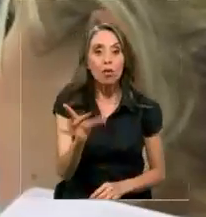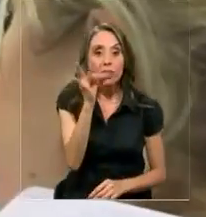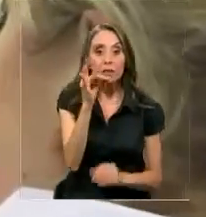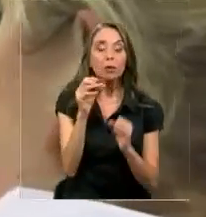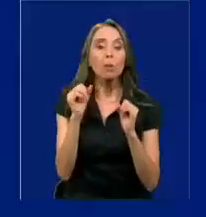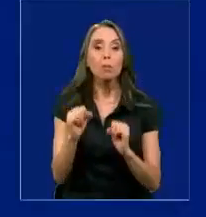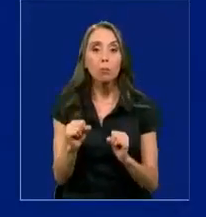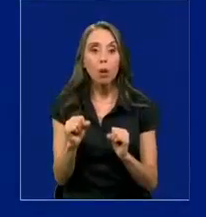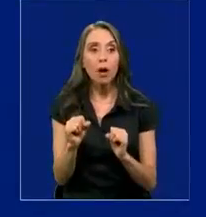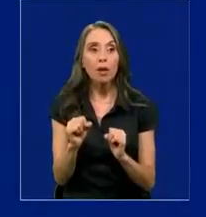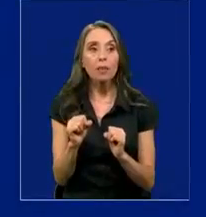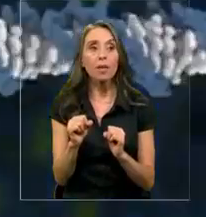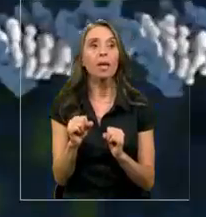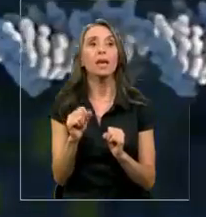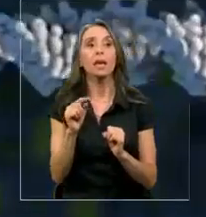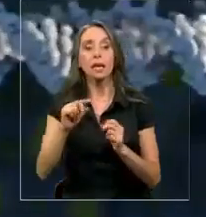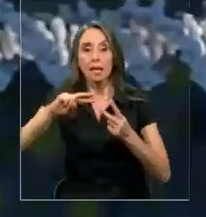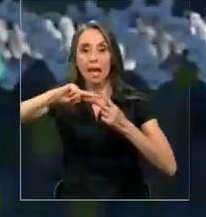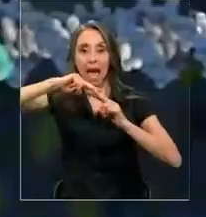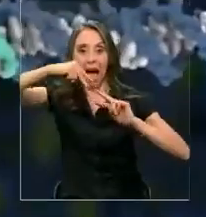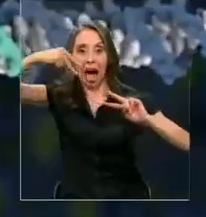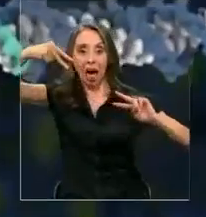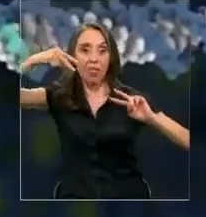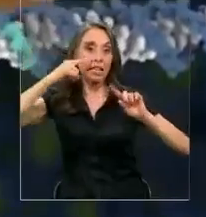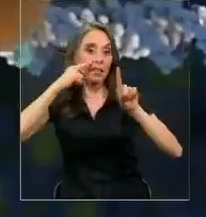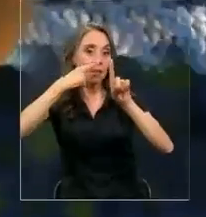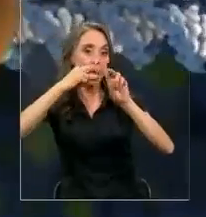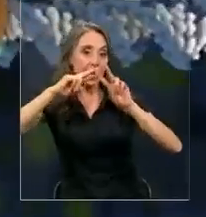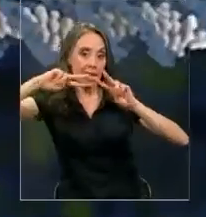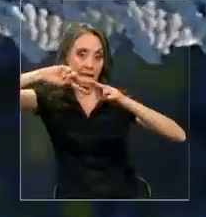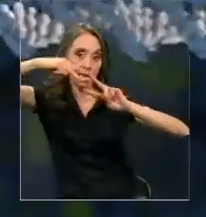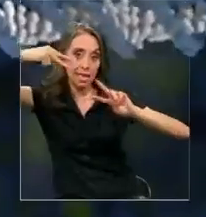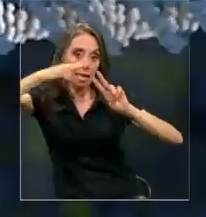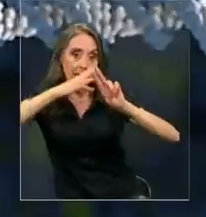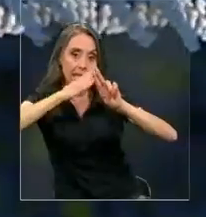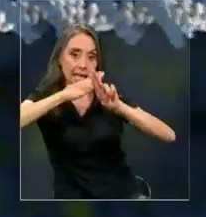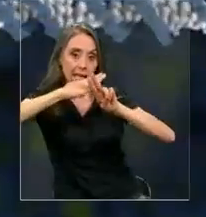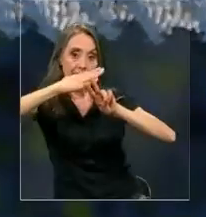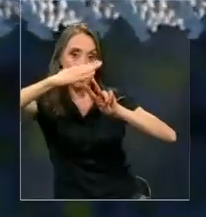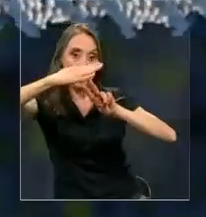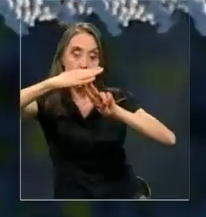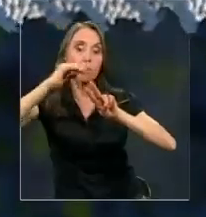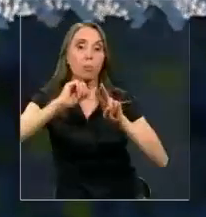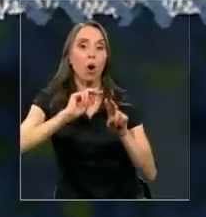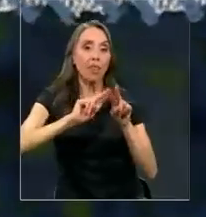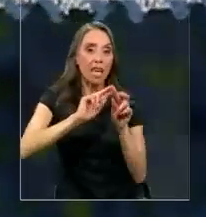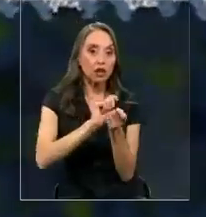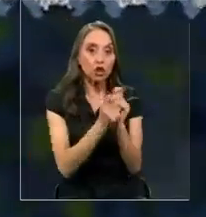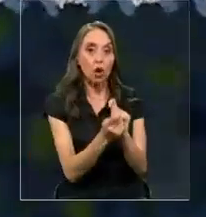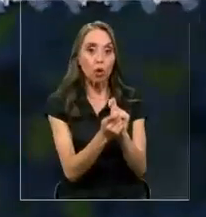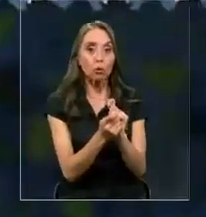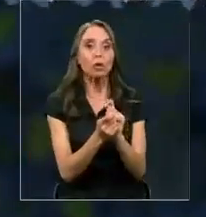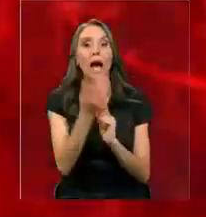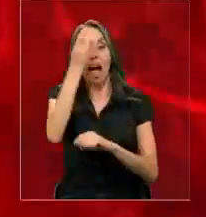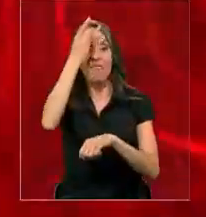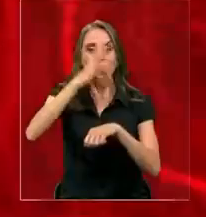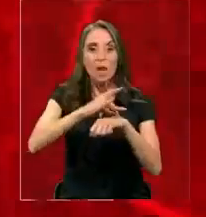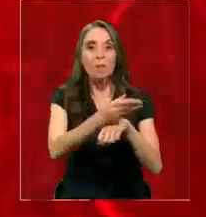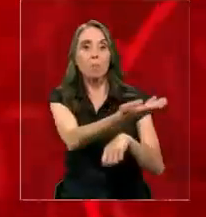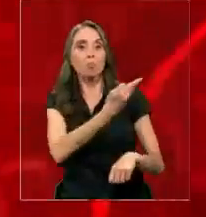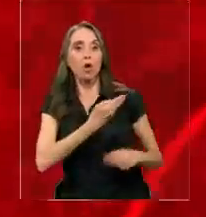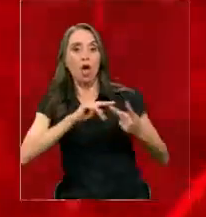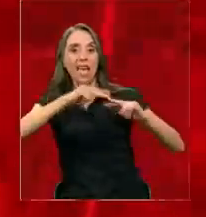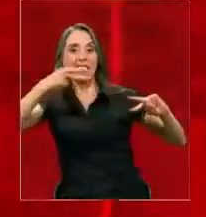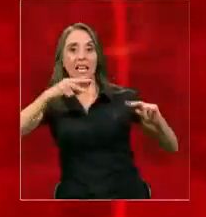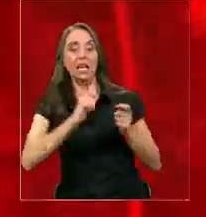que se podía reescribir el código de ADN, con lo que se podía lograr incluso curar enfermedades genéticas. La capacidad